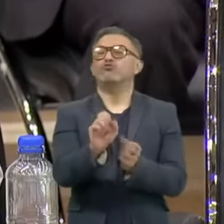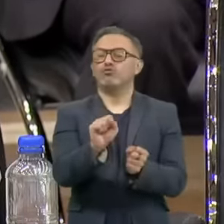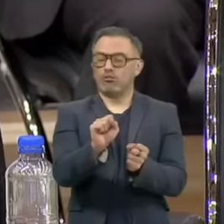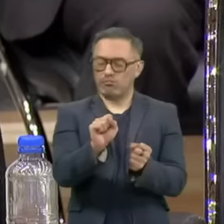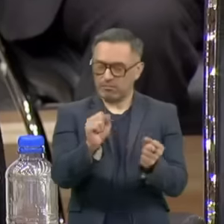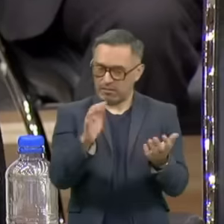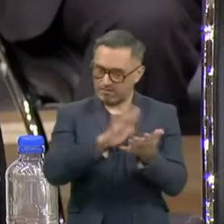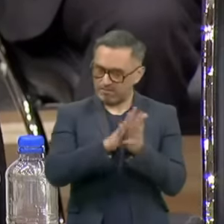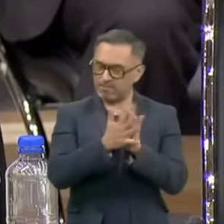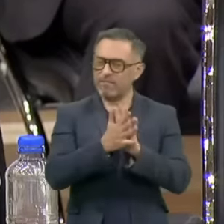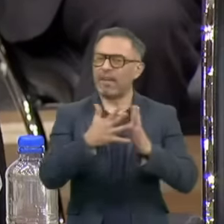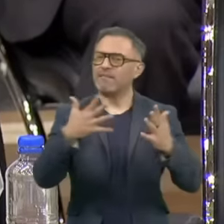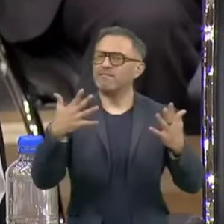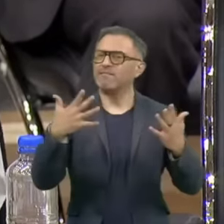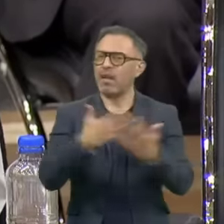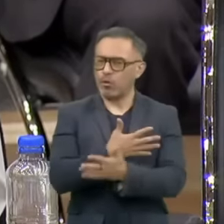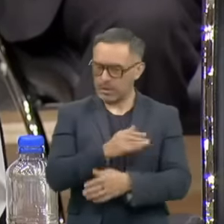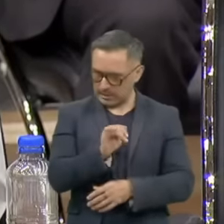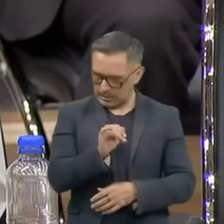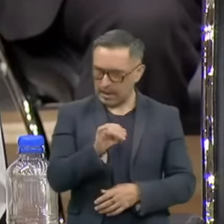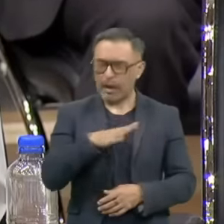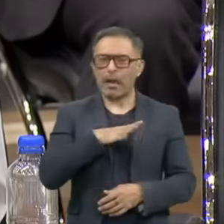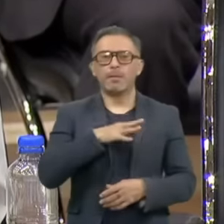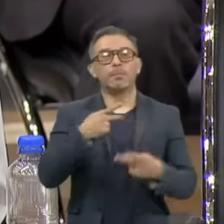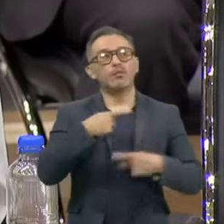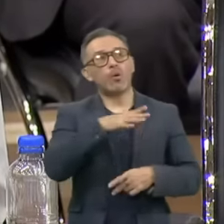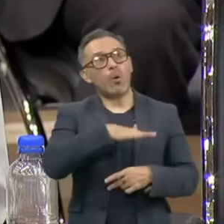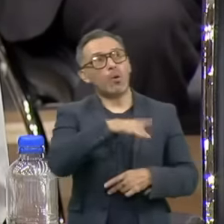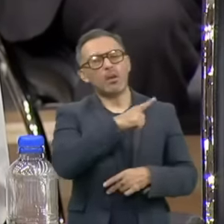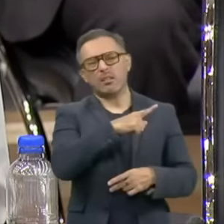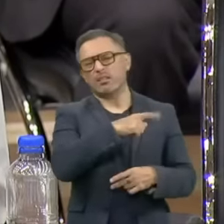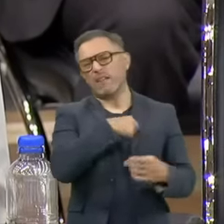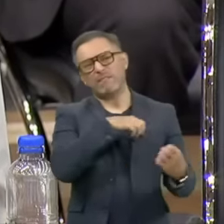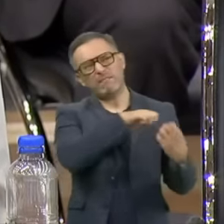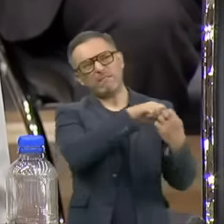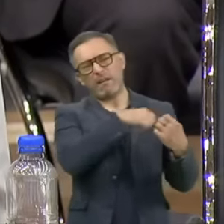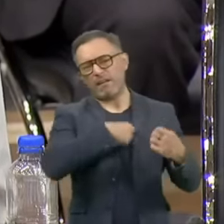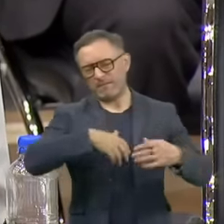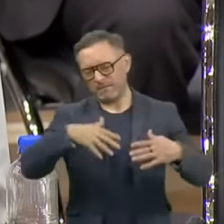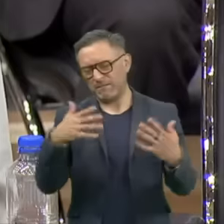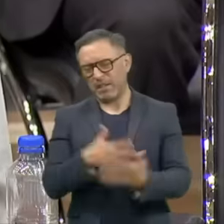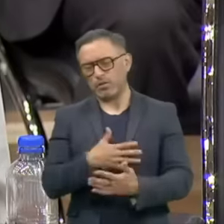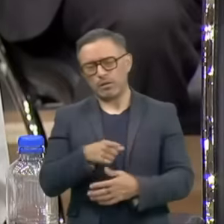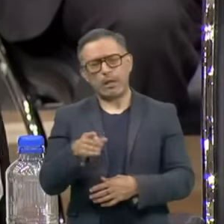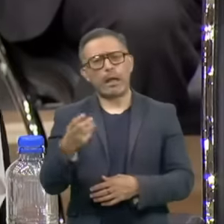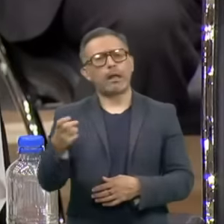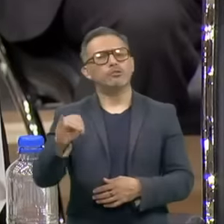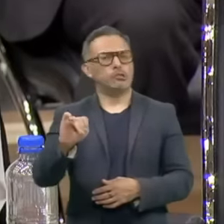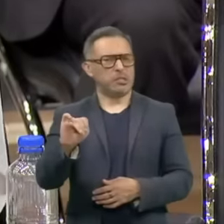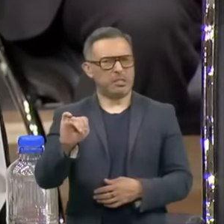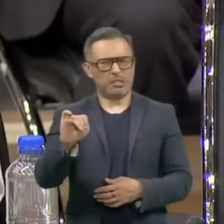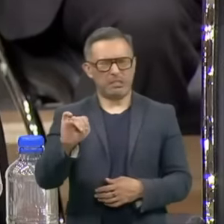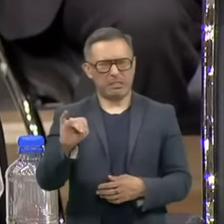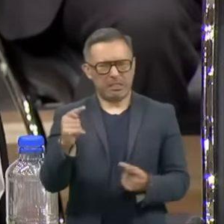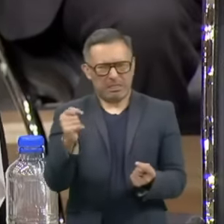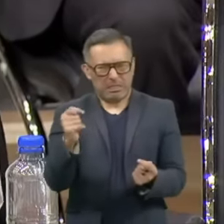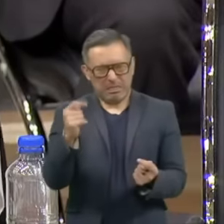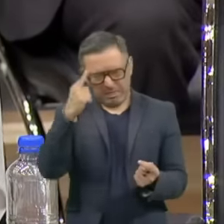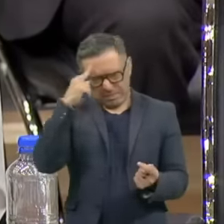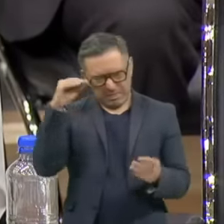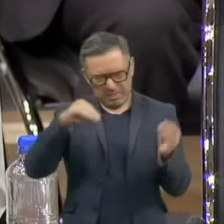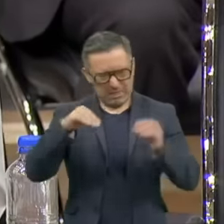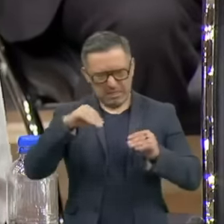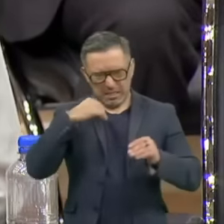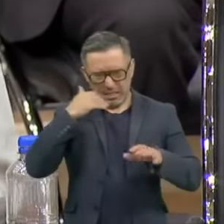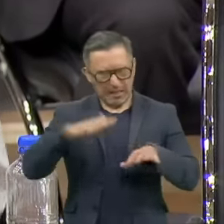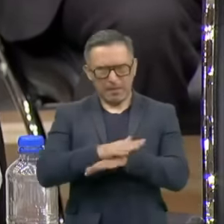un fraude a la voluntad popular, esa sí sería una acción absolutamente torcida que buscaría ganar